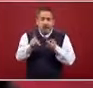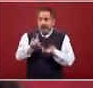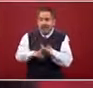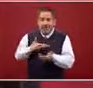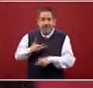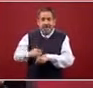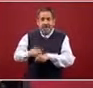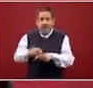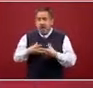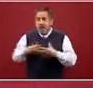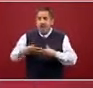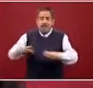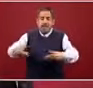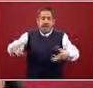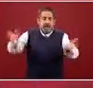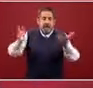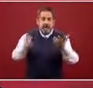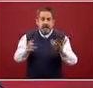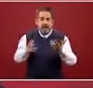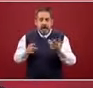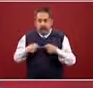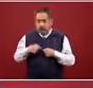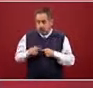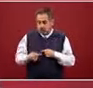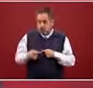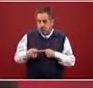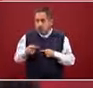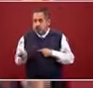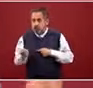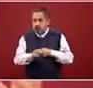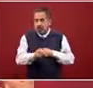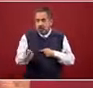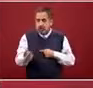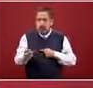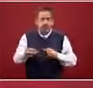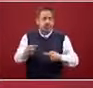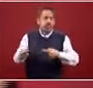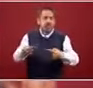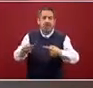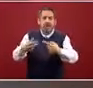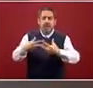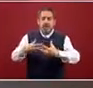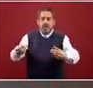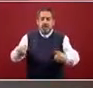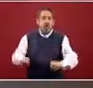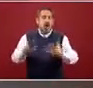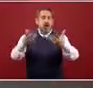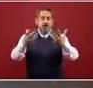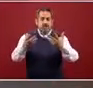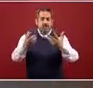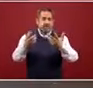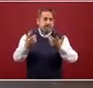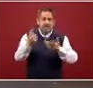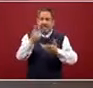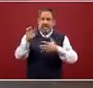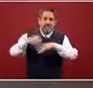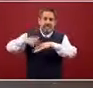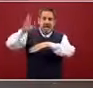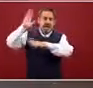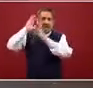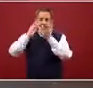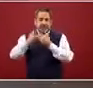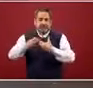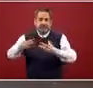hay transmisión más allá de la primera generación y el número de casos se cuenta por centenas.